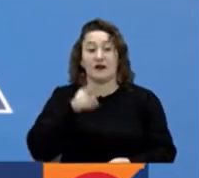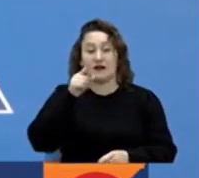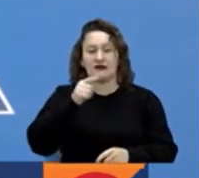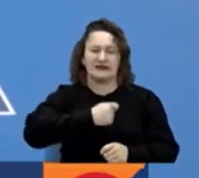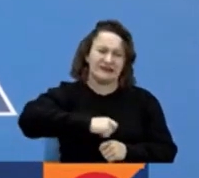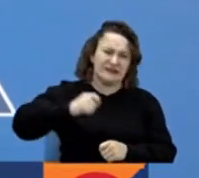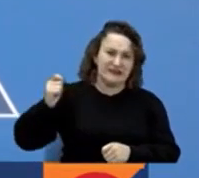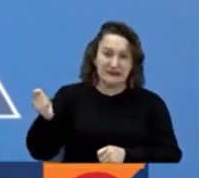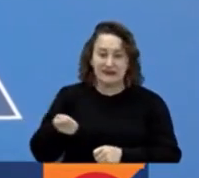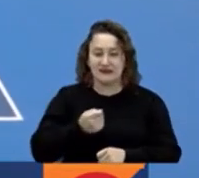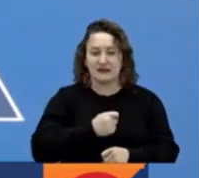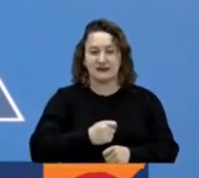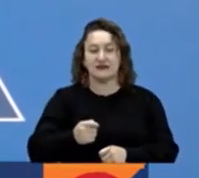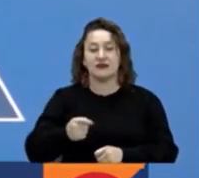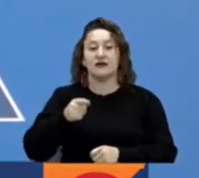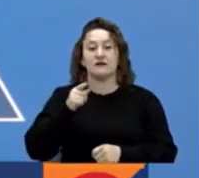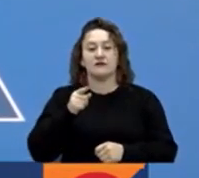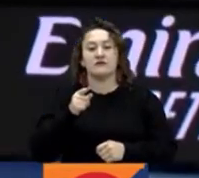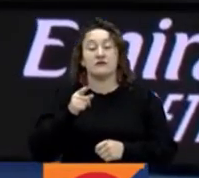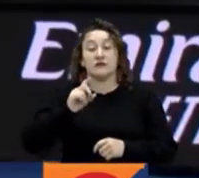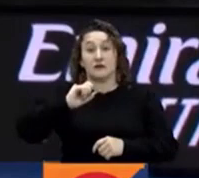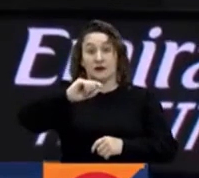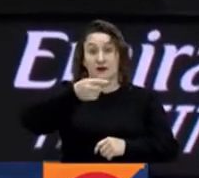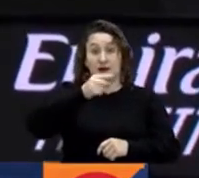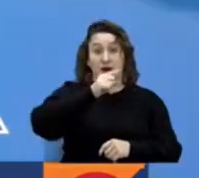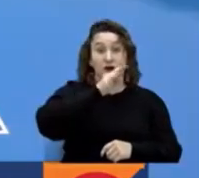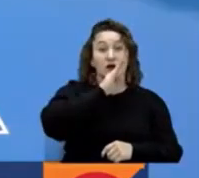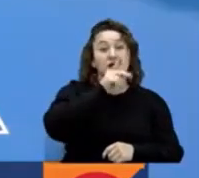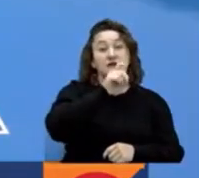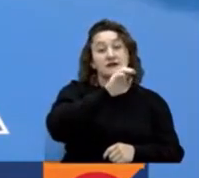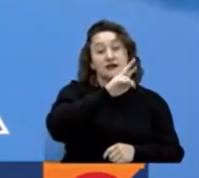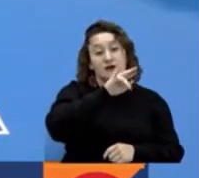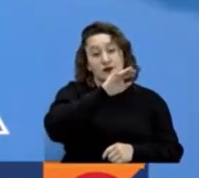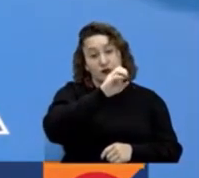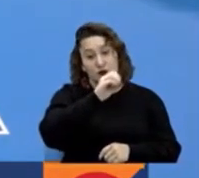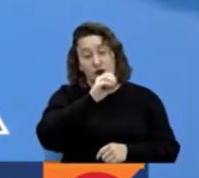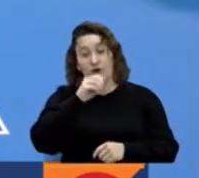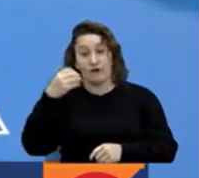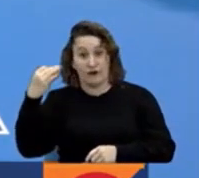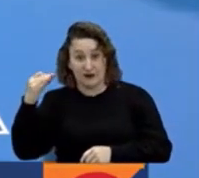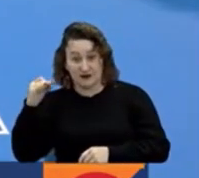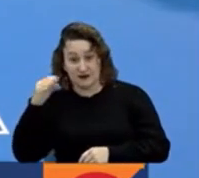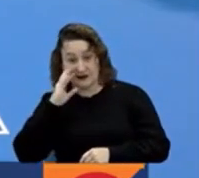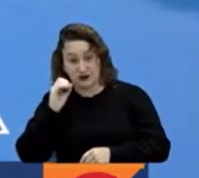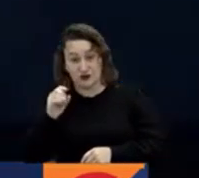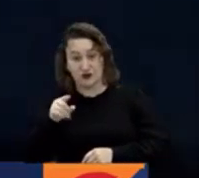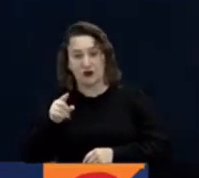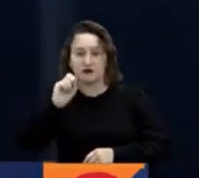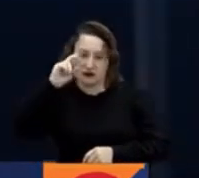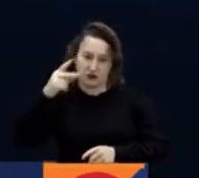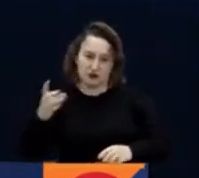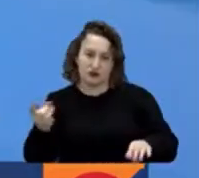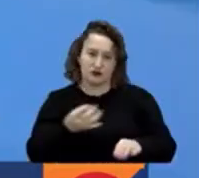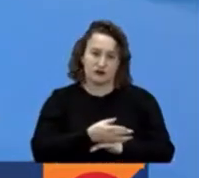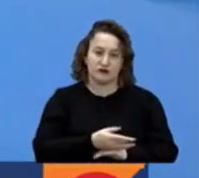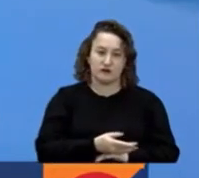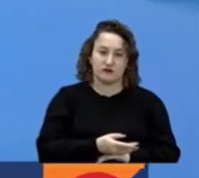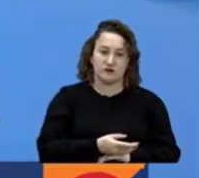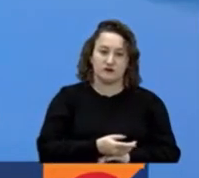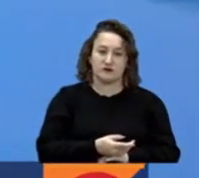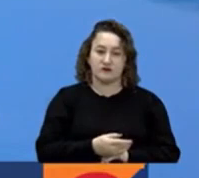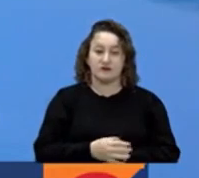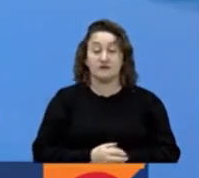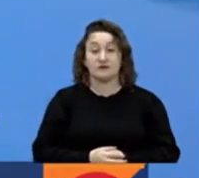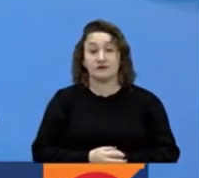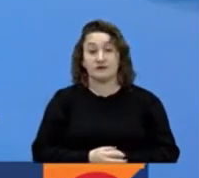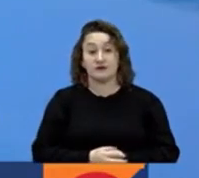sufrió ante Enzo Kukot. El primer set lo ganó el serbio 6-1, pero el francés le complicó el juego a Nole y ganó el segundo set en el tiebreak.